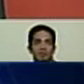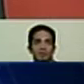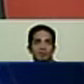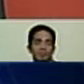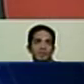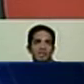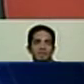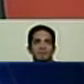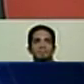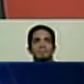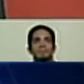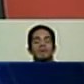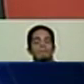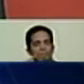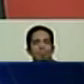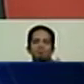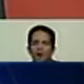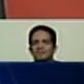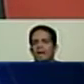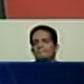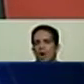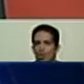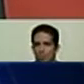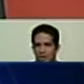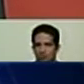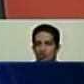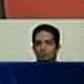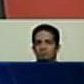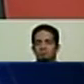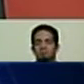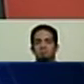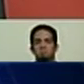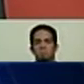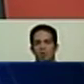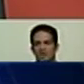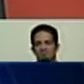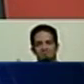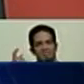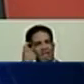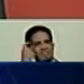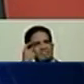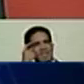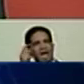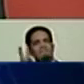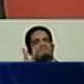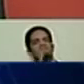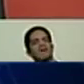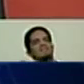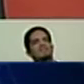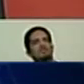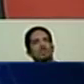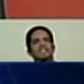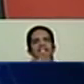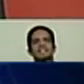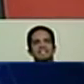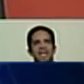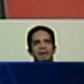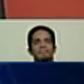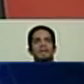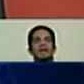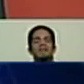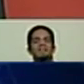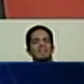manifiestan su profunda preocupación por la interceptación realizada el día 22 de diciembre de 2018 de una nave